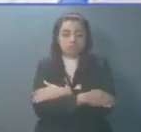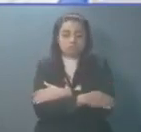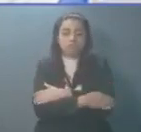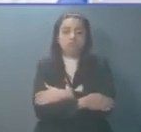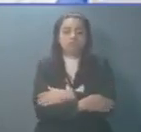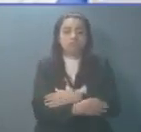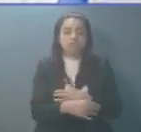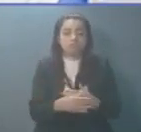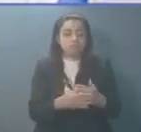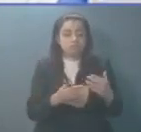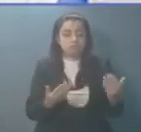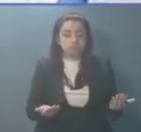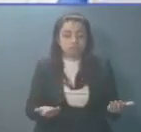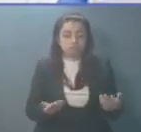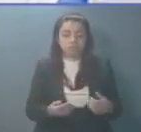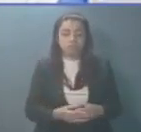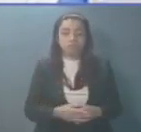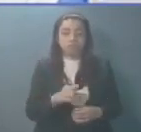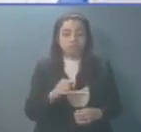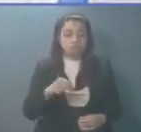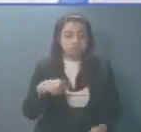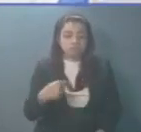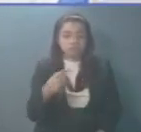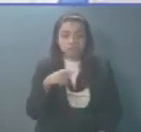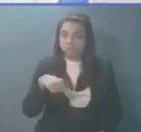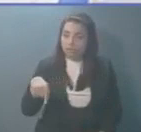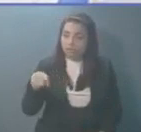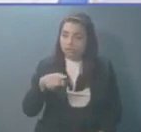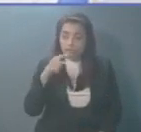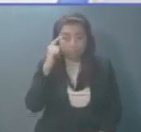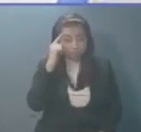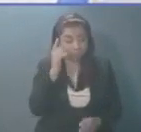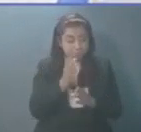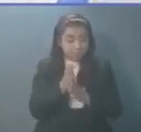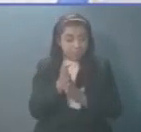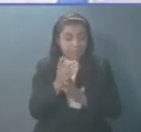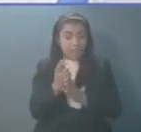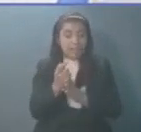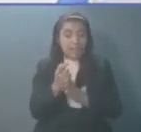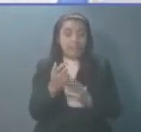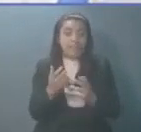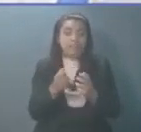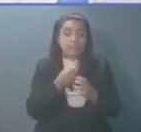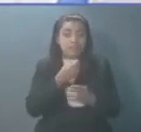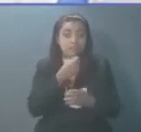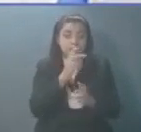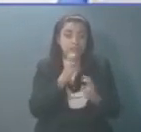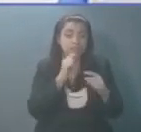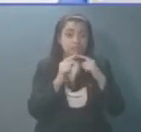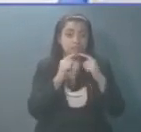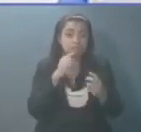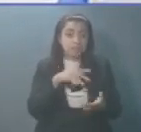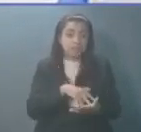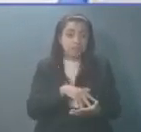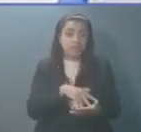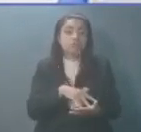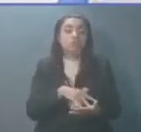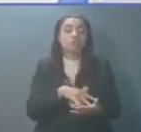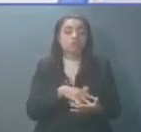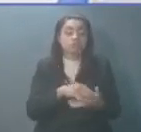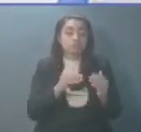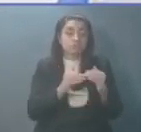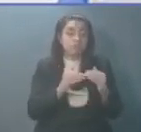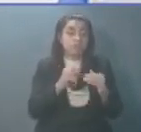les reconoce siempre y cuando manejen una línea editorial apegada a la democracia. Porque también